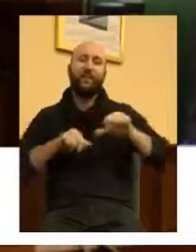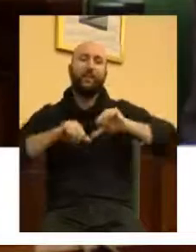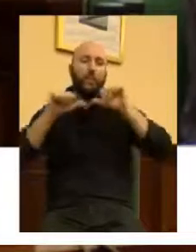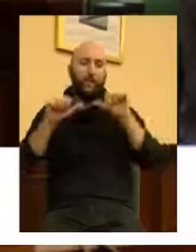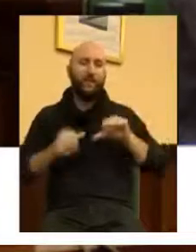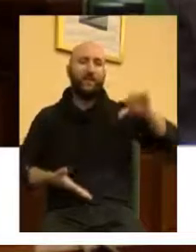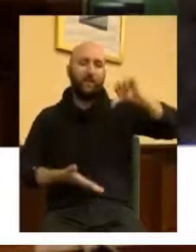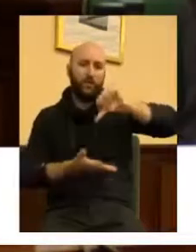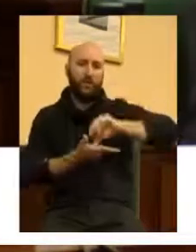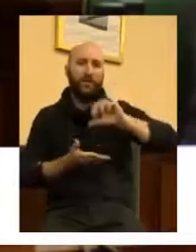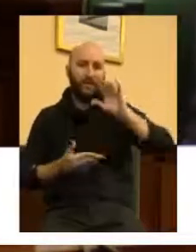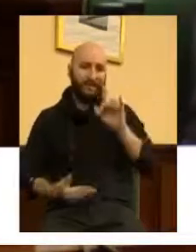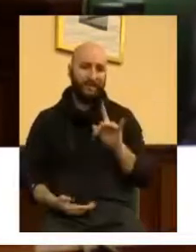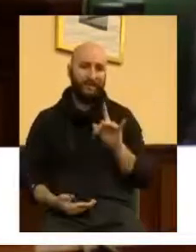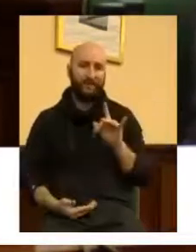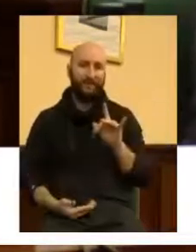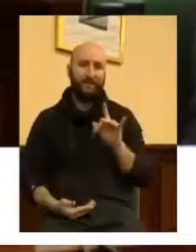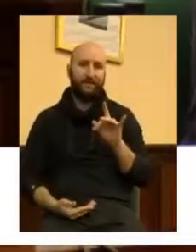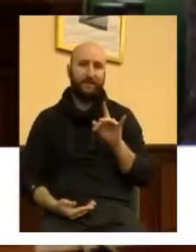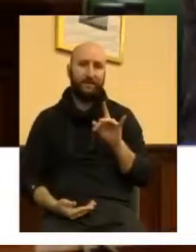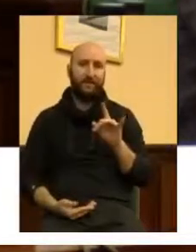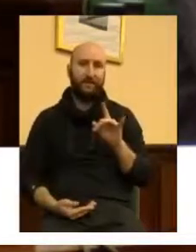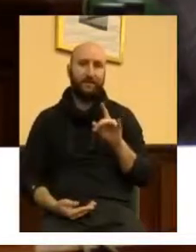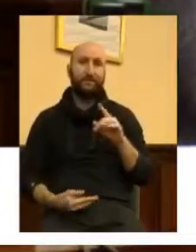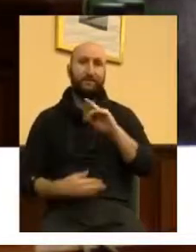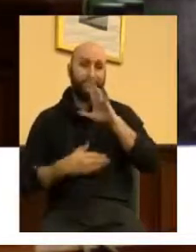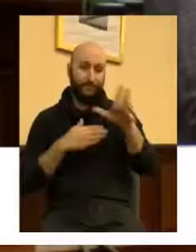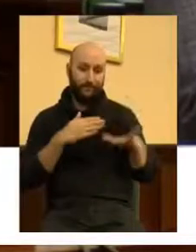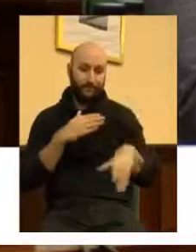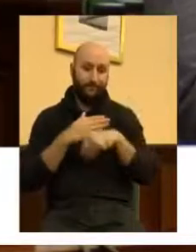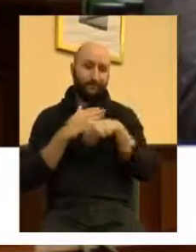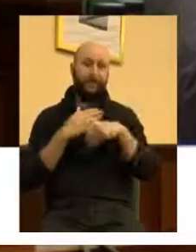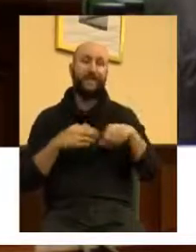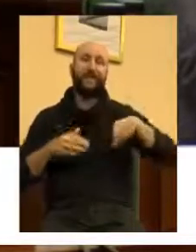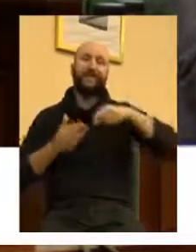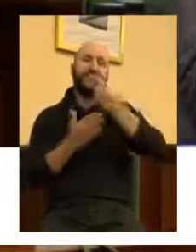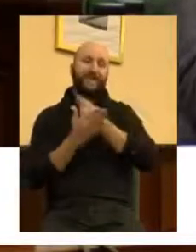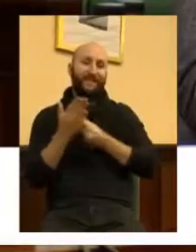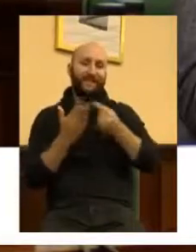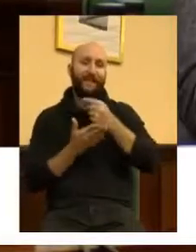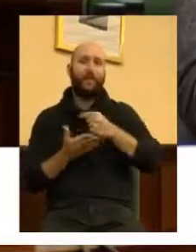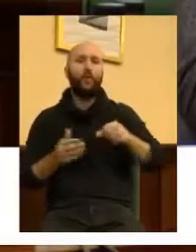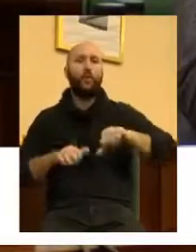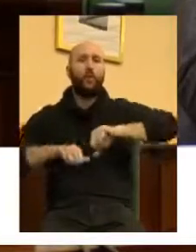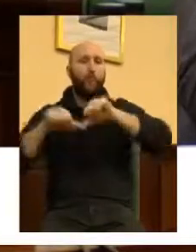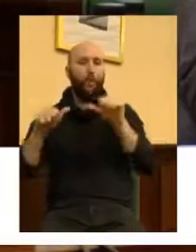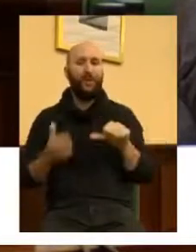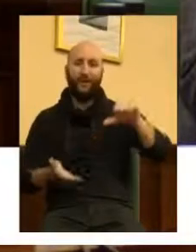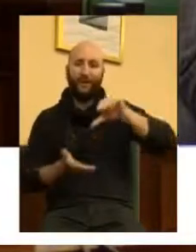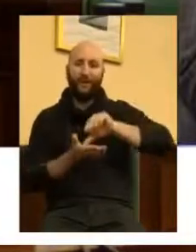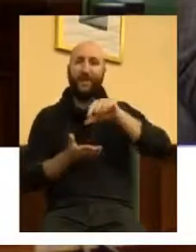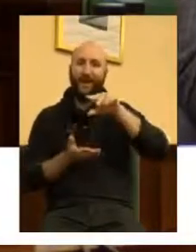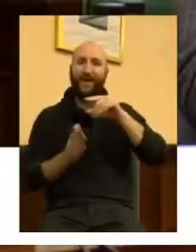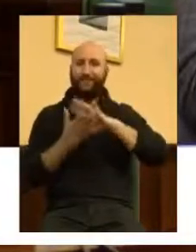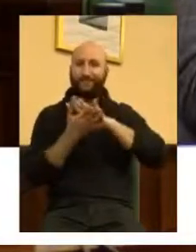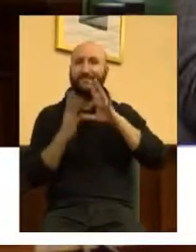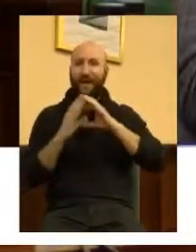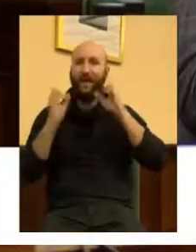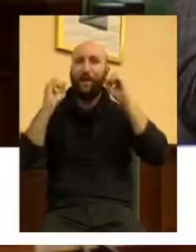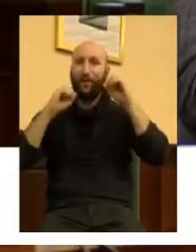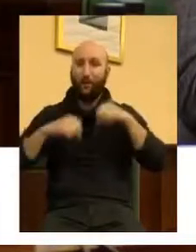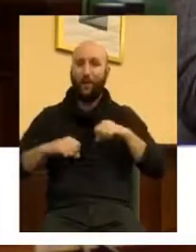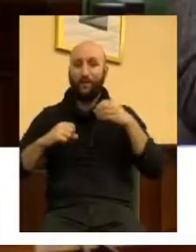ciudad. Permítame sumarle la acotación de un diseño de modelo de ciudad en el que nos pusimos de acuerdo en los acuerdos